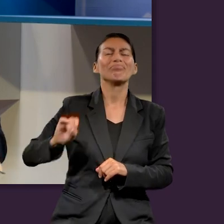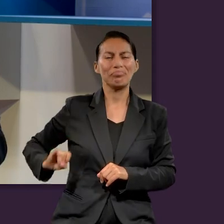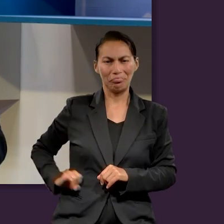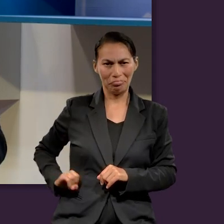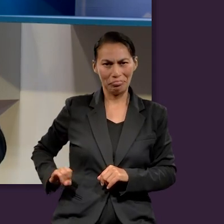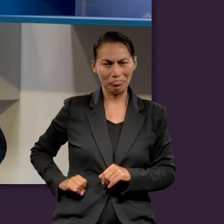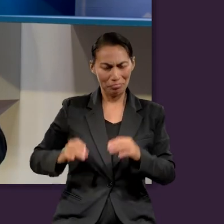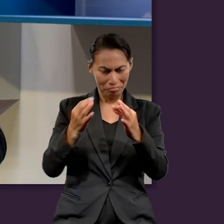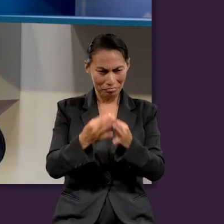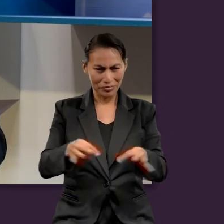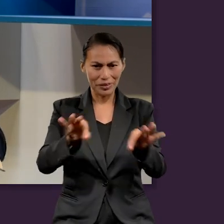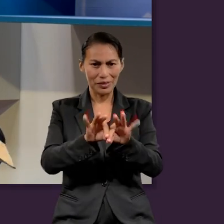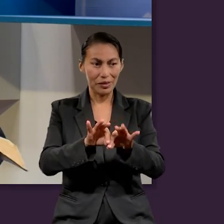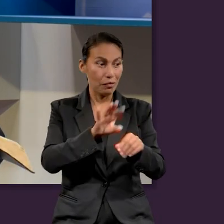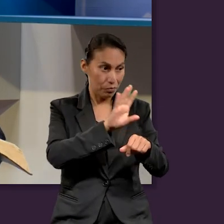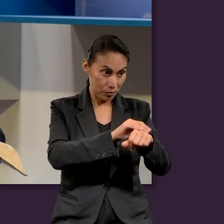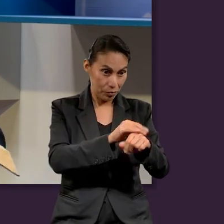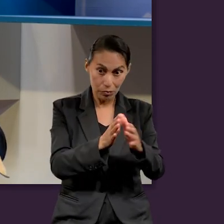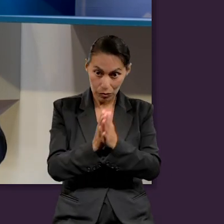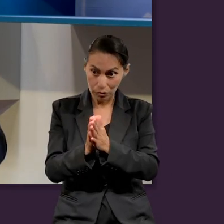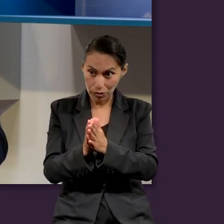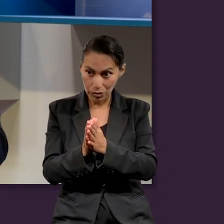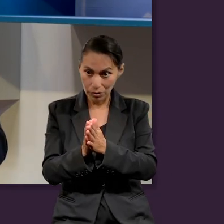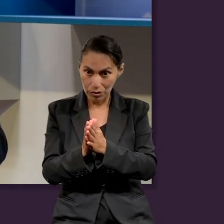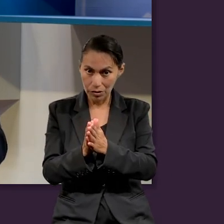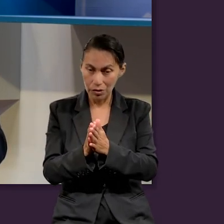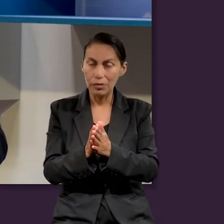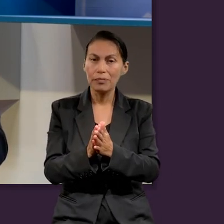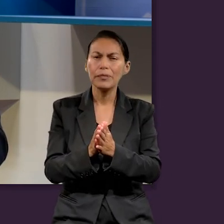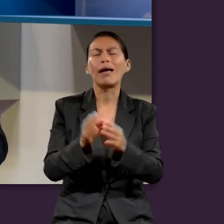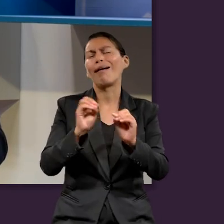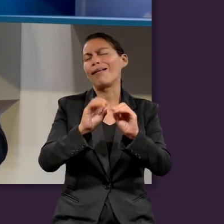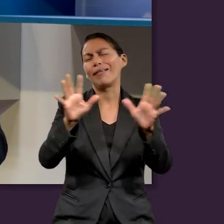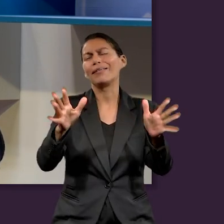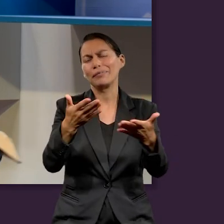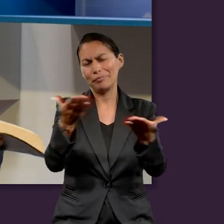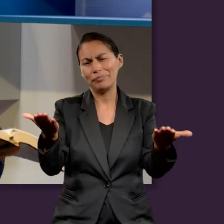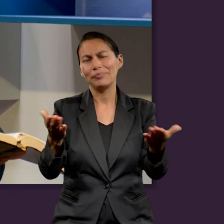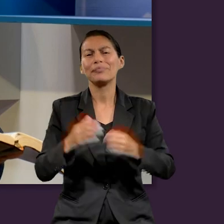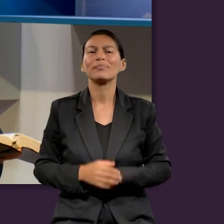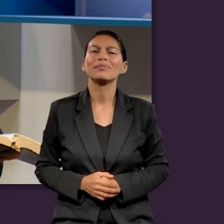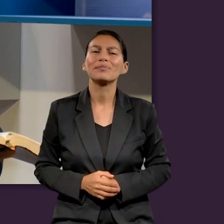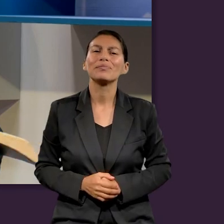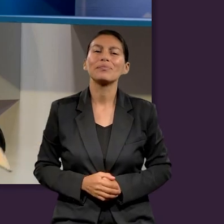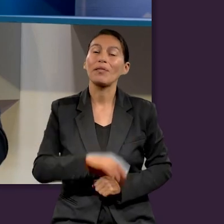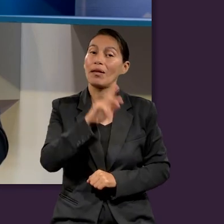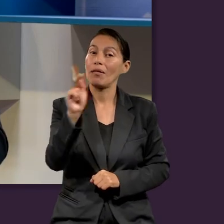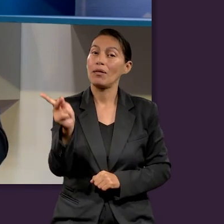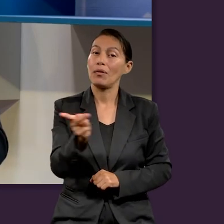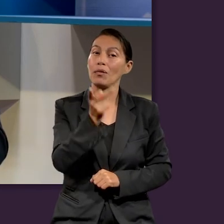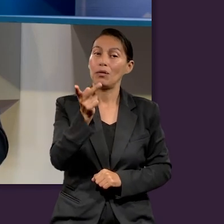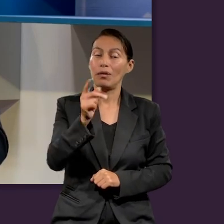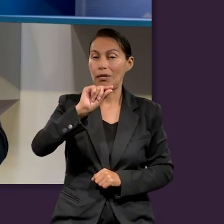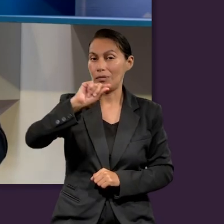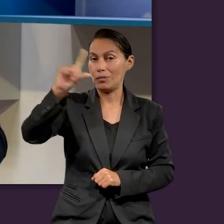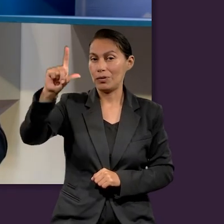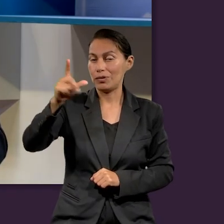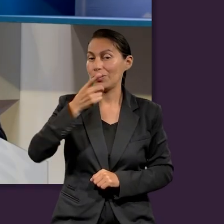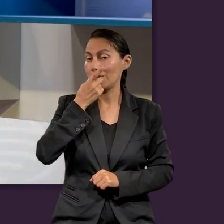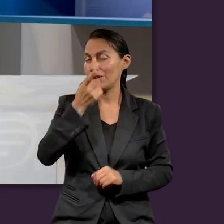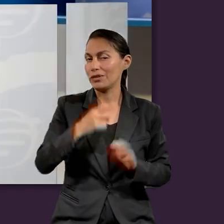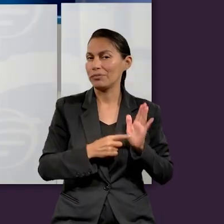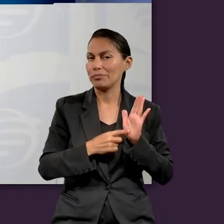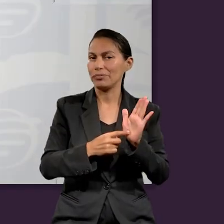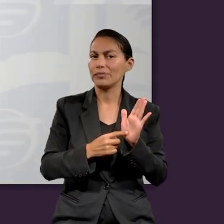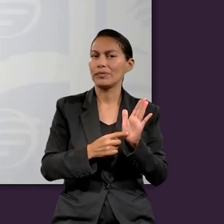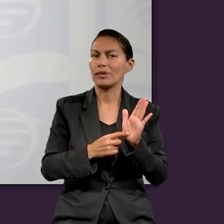otro experto y quiero hacerle una pregunta muy interesante y muy importante me permiten hacerles la pregunta al experto por